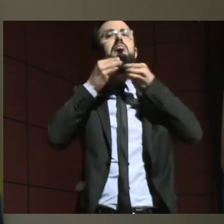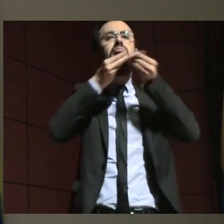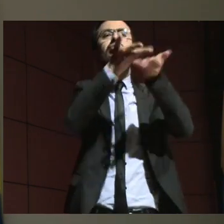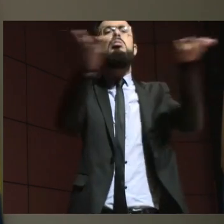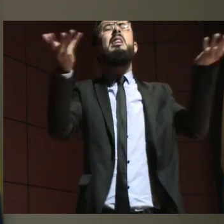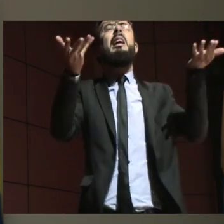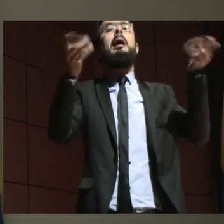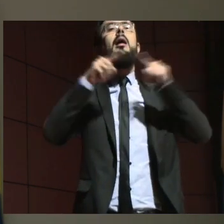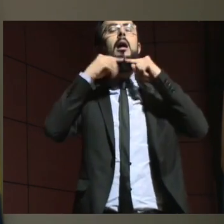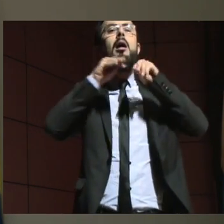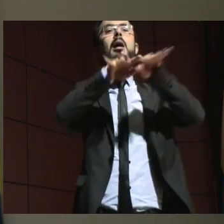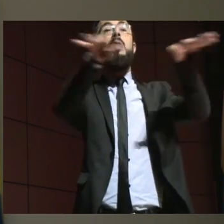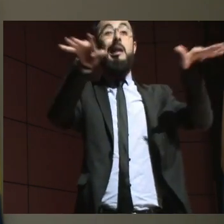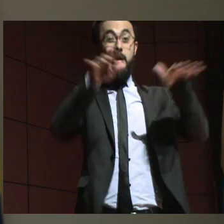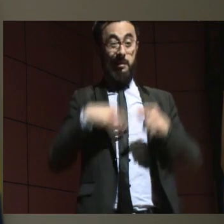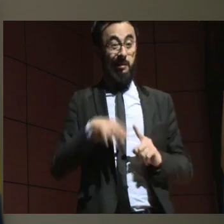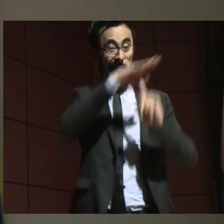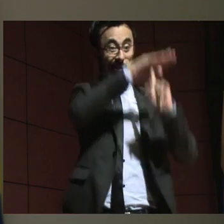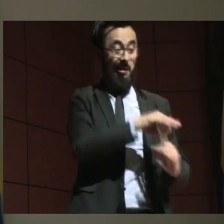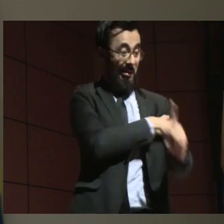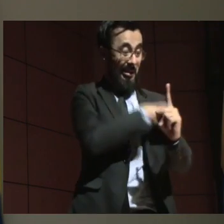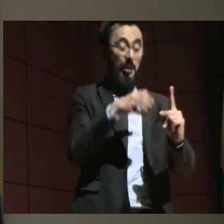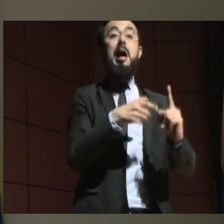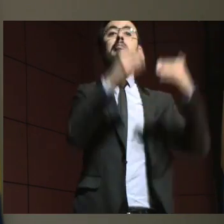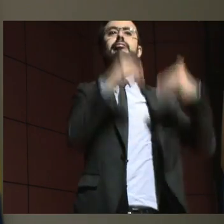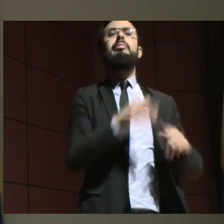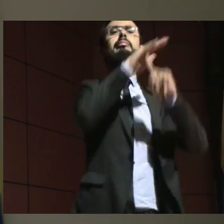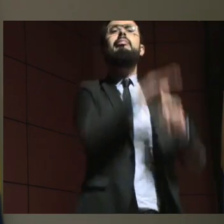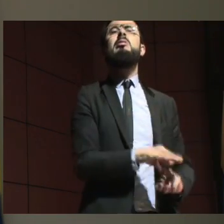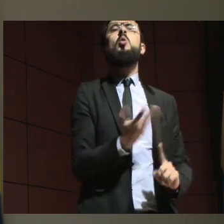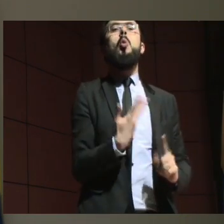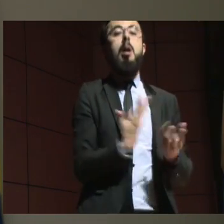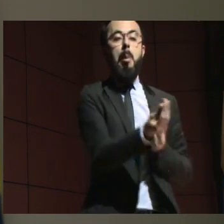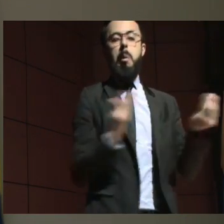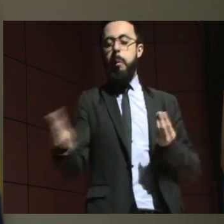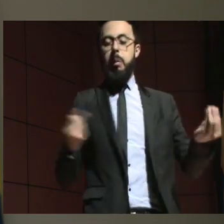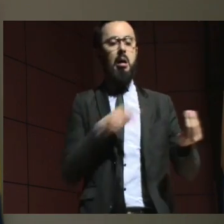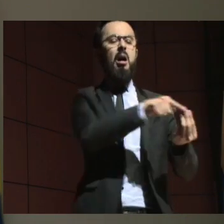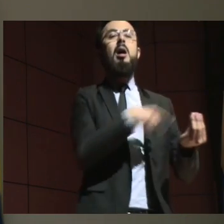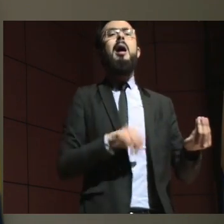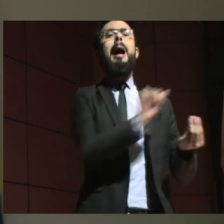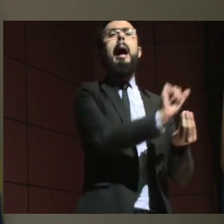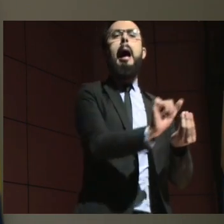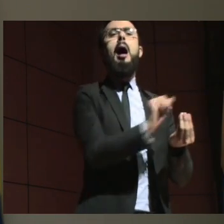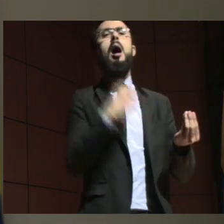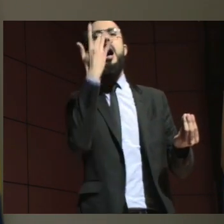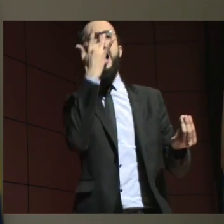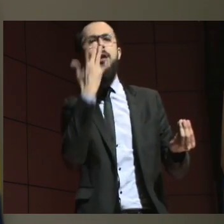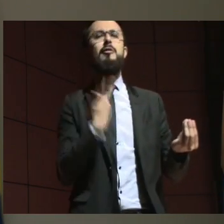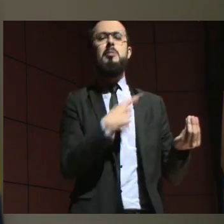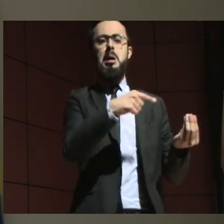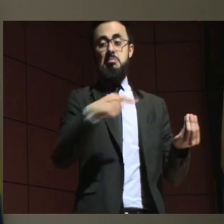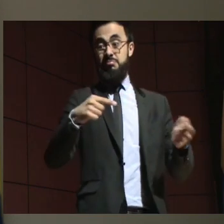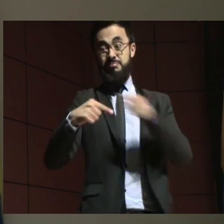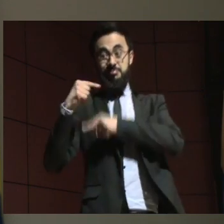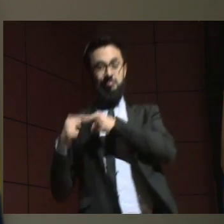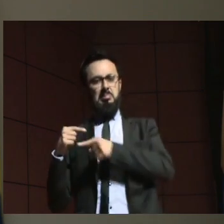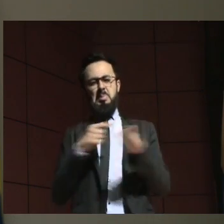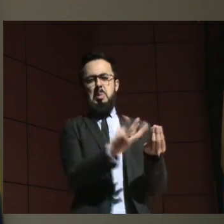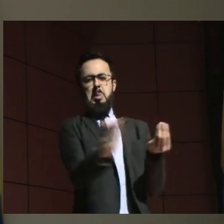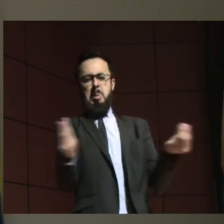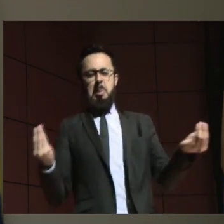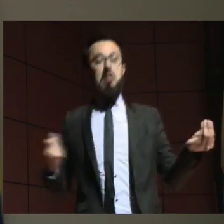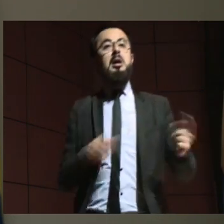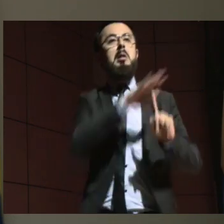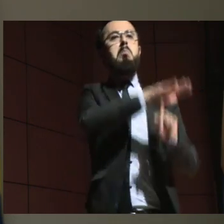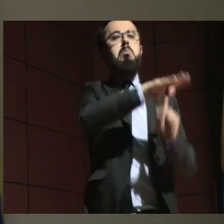grupos poblacionales, entre ellos las mujeres, por ejemplo, entre ellos las personas negras o afrodescendientes. Y por eso